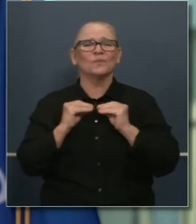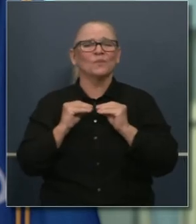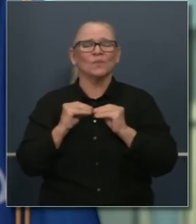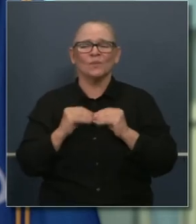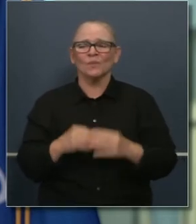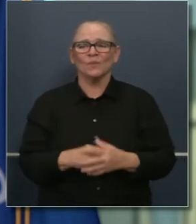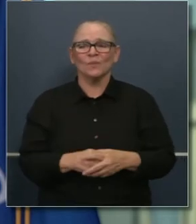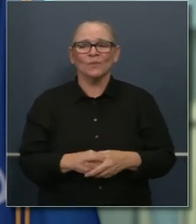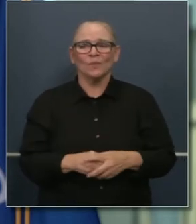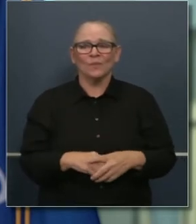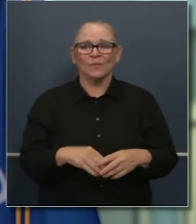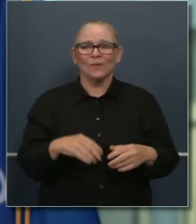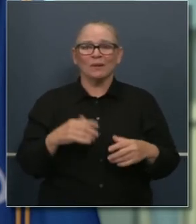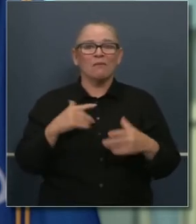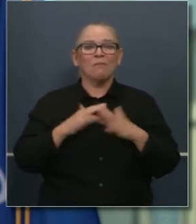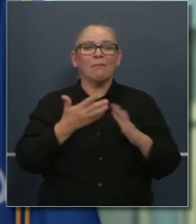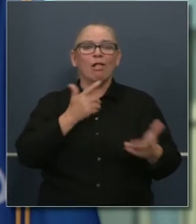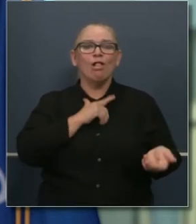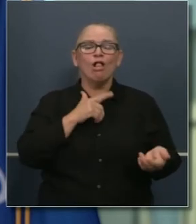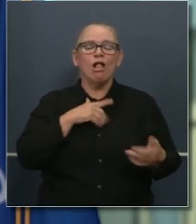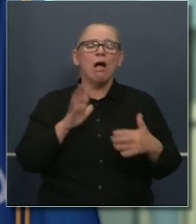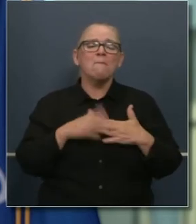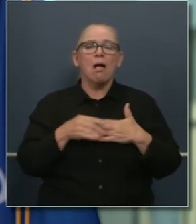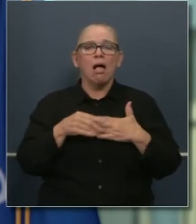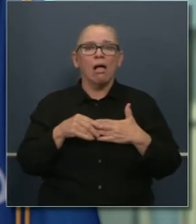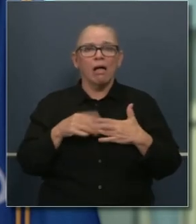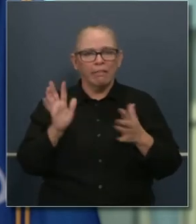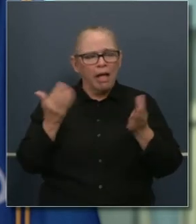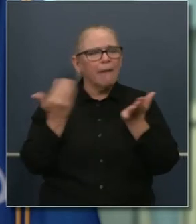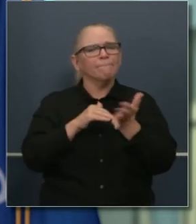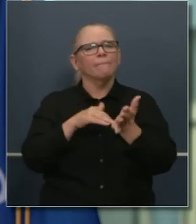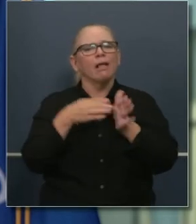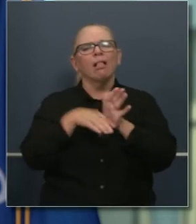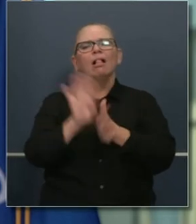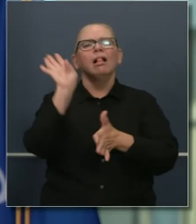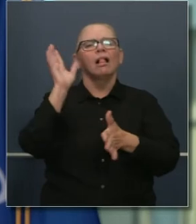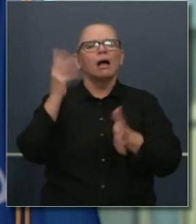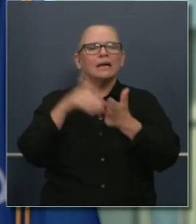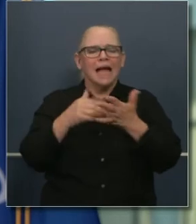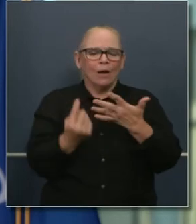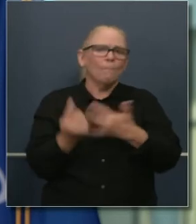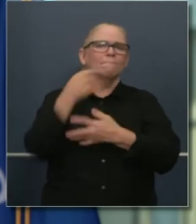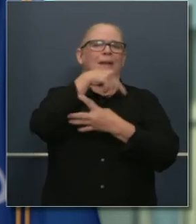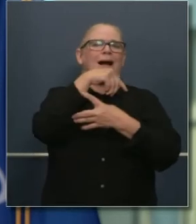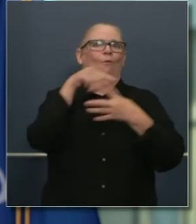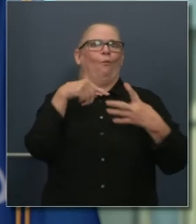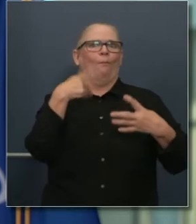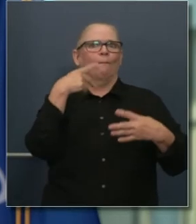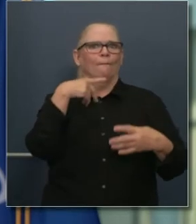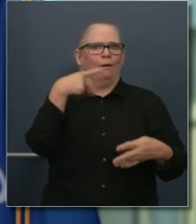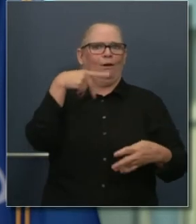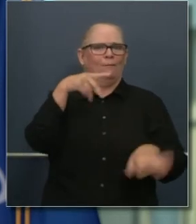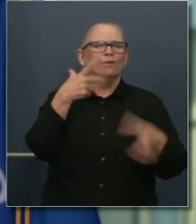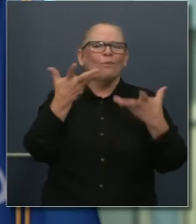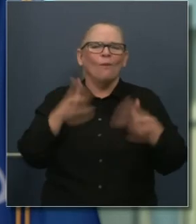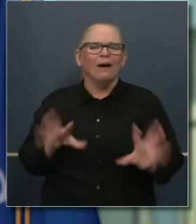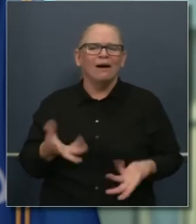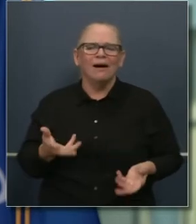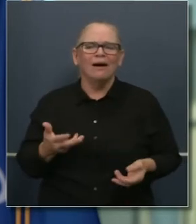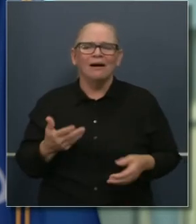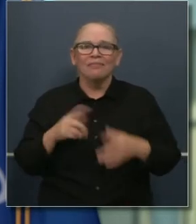transmisiones y si nosotros bajamos la velocidad las tasas de transmisión seguirá subiendo otra vez y los niños